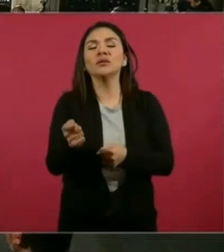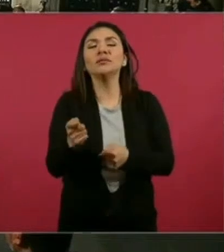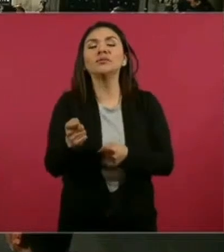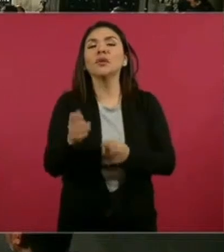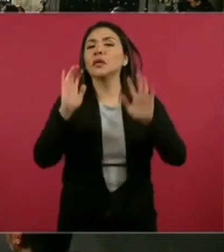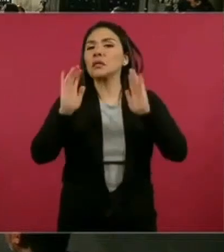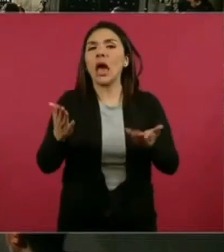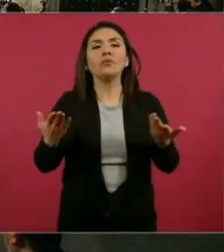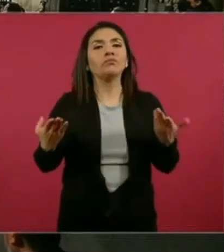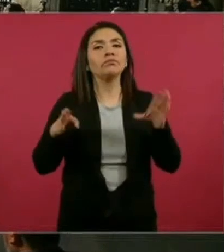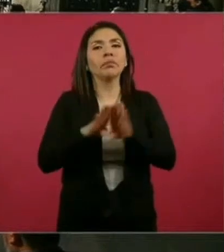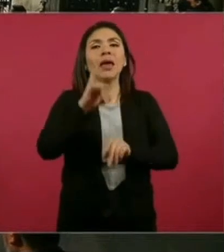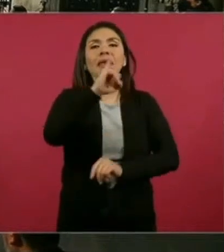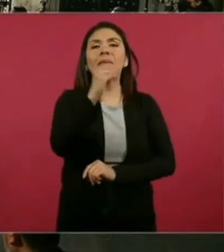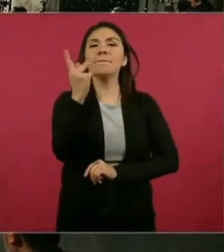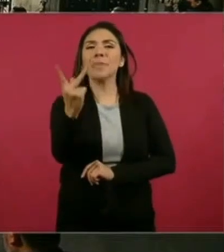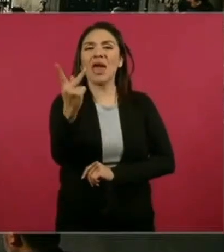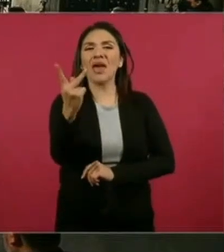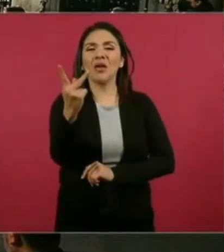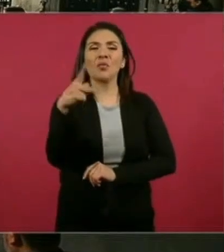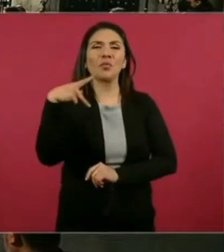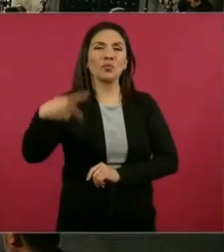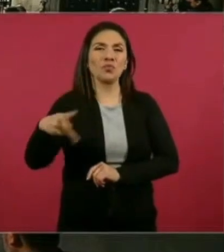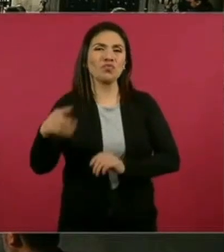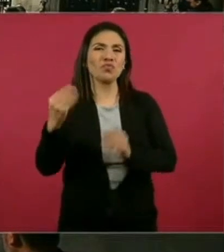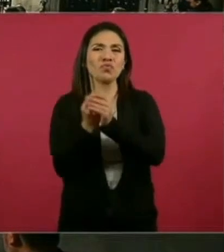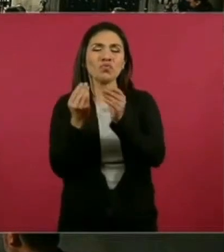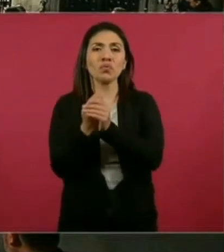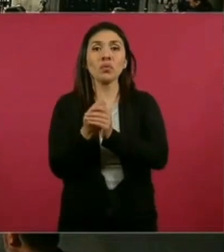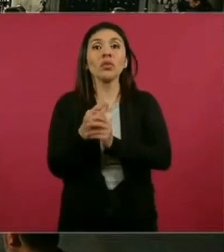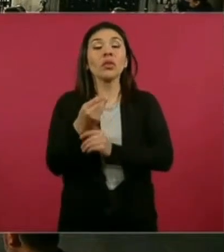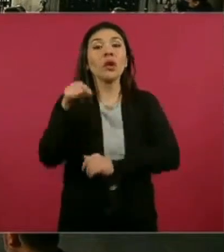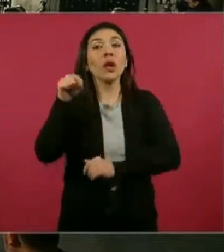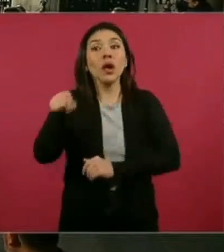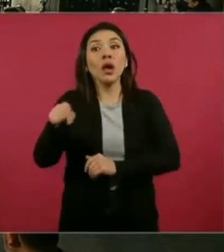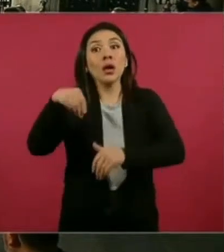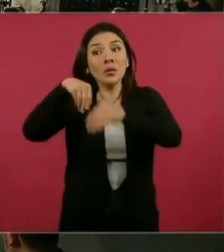que cerramos todas las IPs de donde no se consulta ese